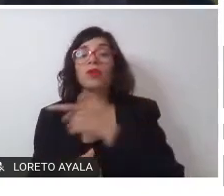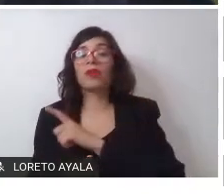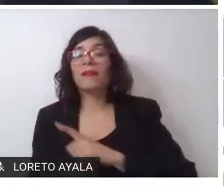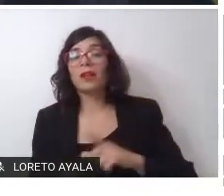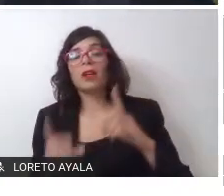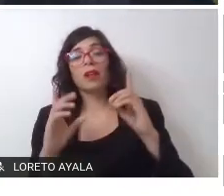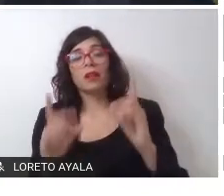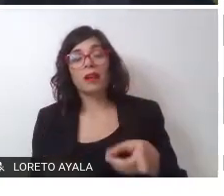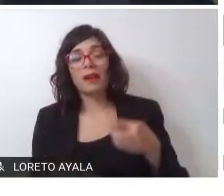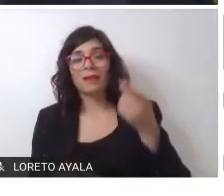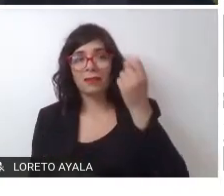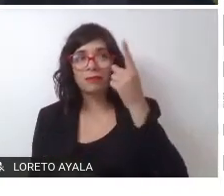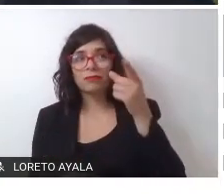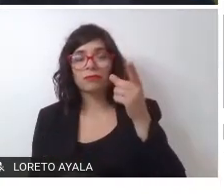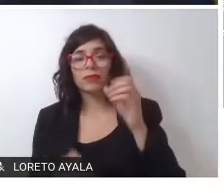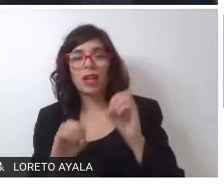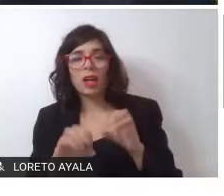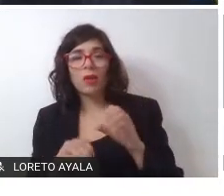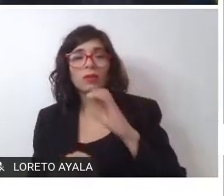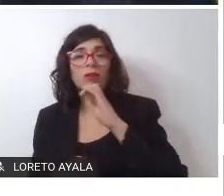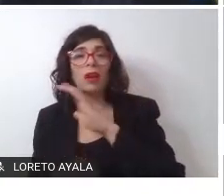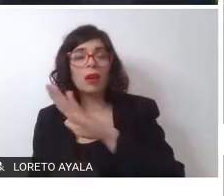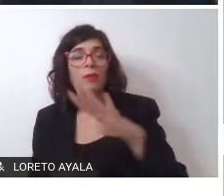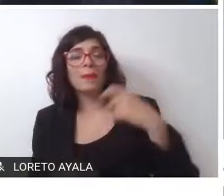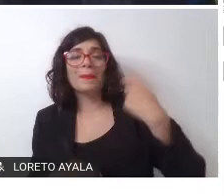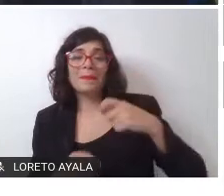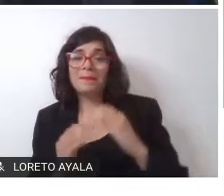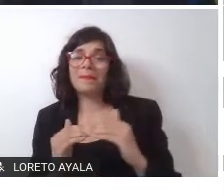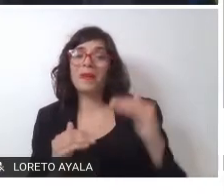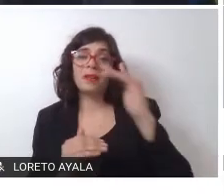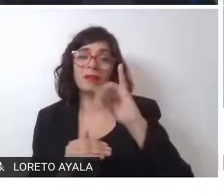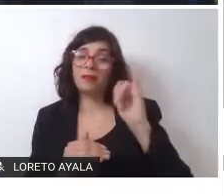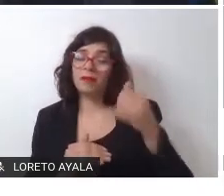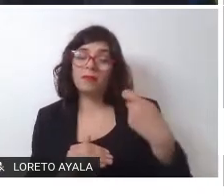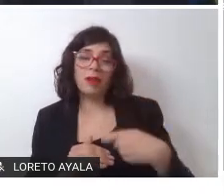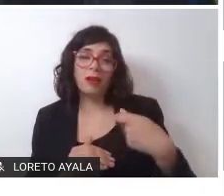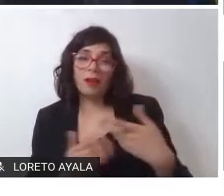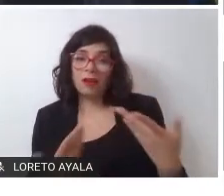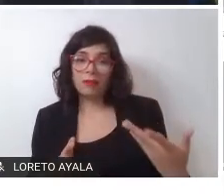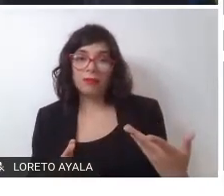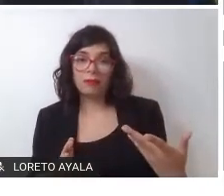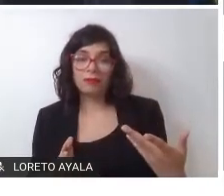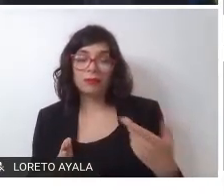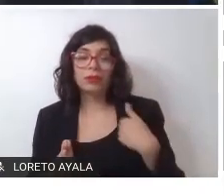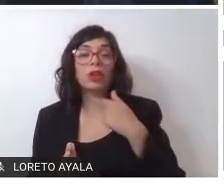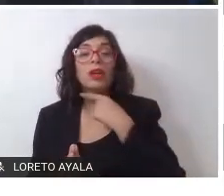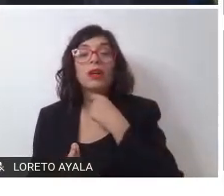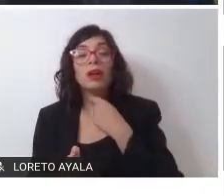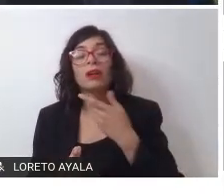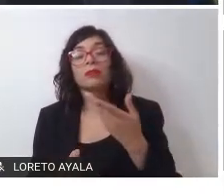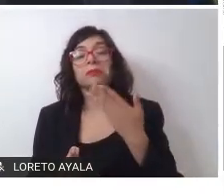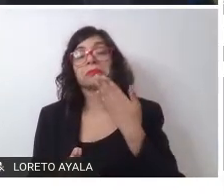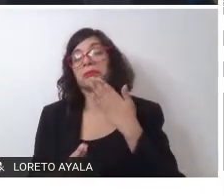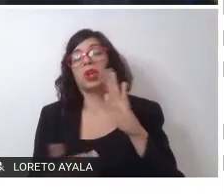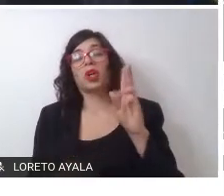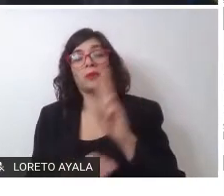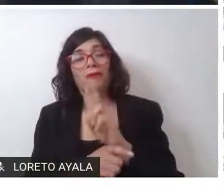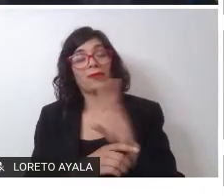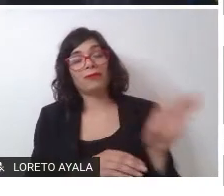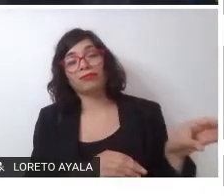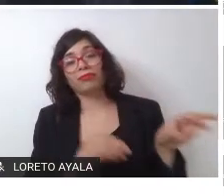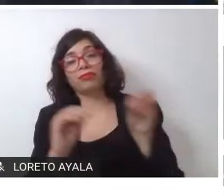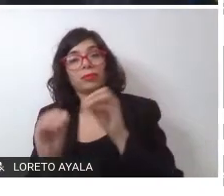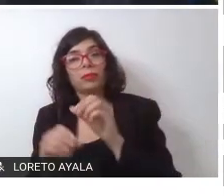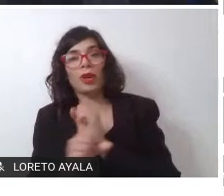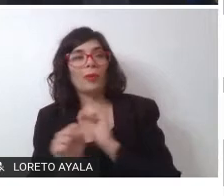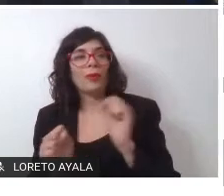que educar en ruralidad es más caro, ¿ya? Es más caro. Quiero llevar los mejores profesores para allá, pero no puedo